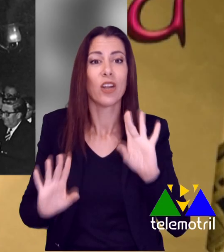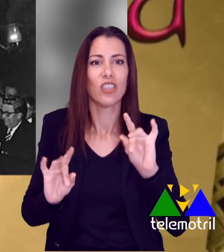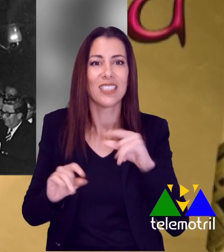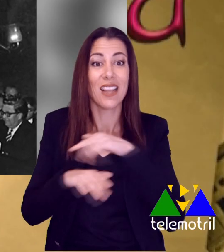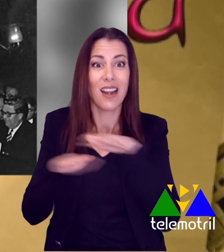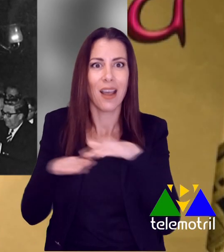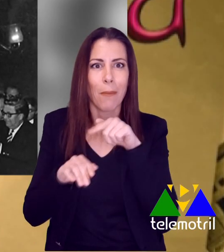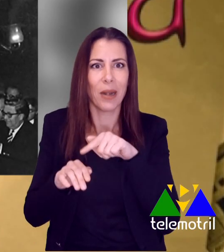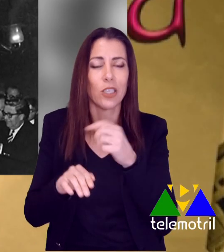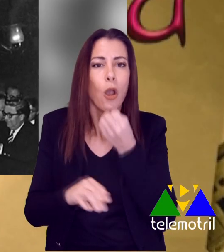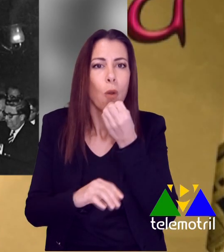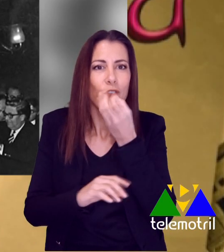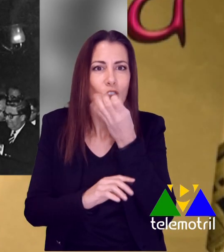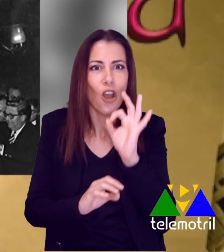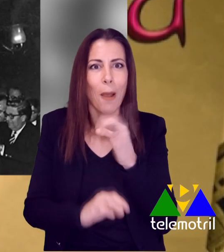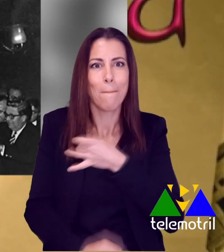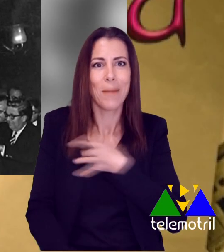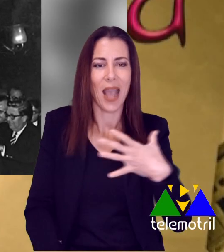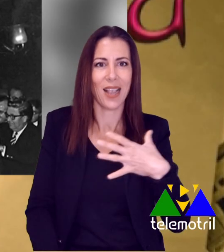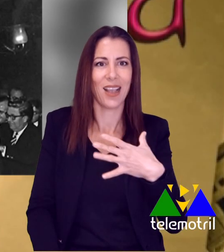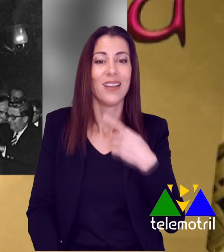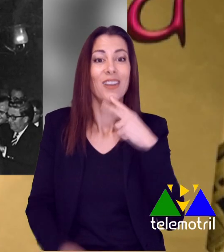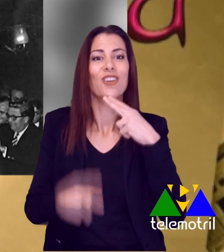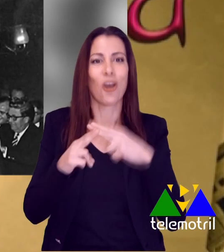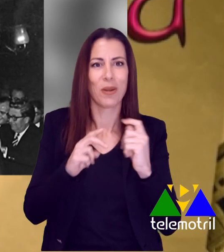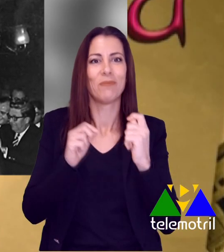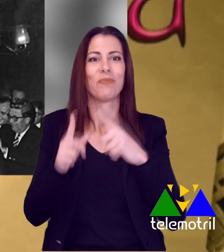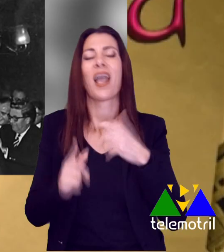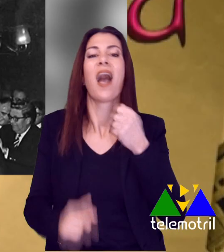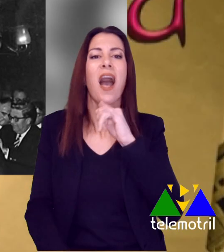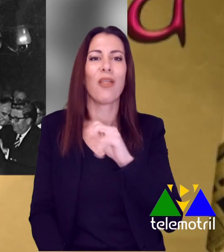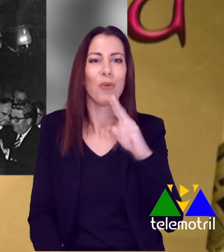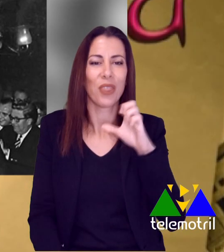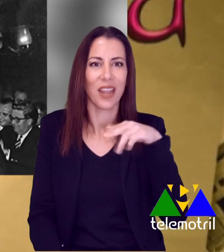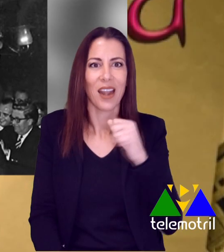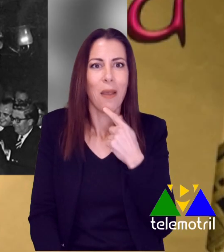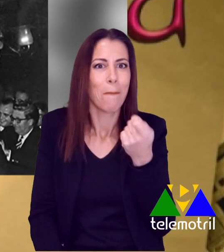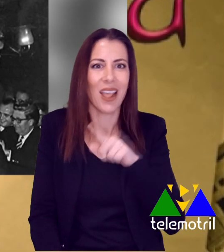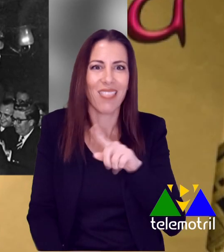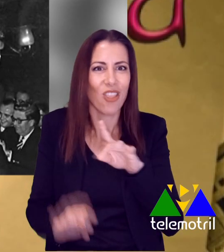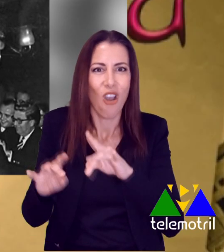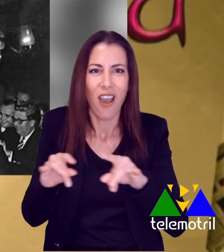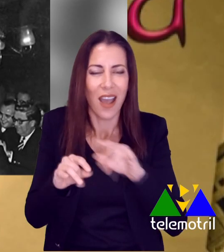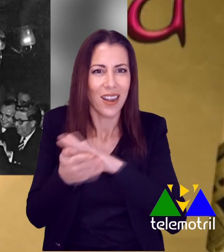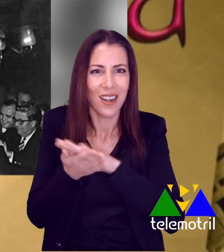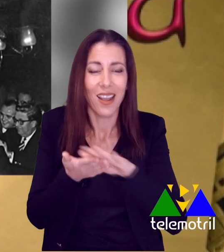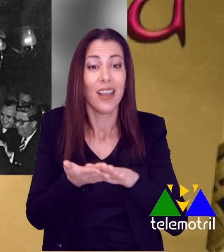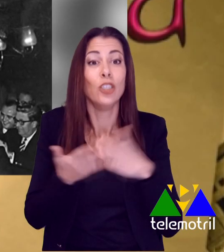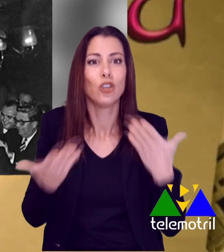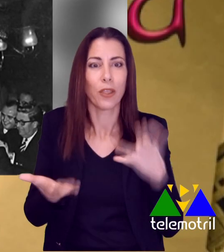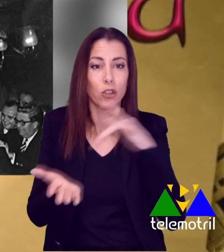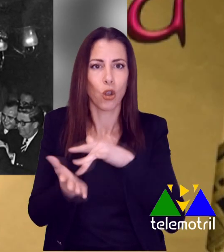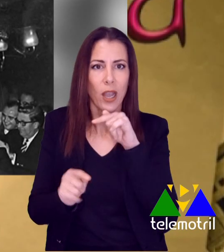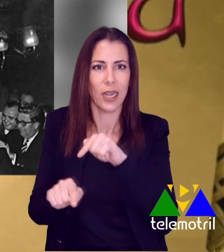blanca que recuerda a las azucenas, que es endémica, es decir, que aparece mucho entre la arena. Y bueno, pues cuando llegan allí,